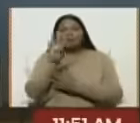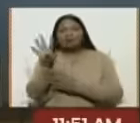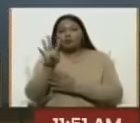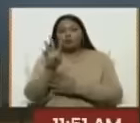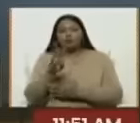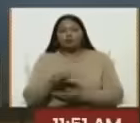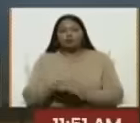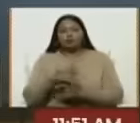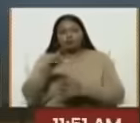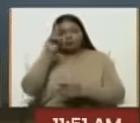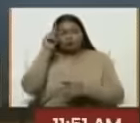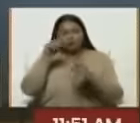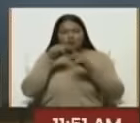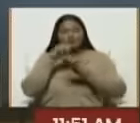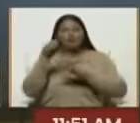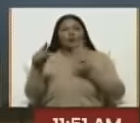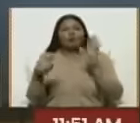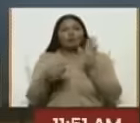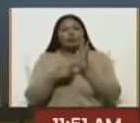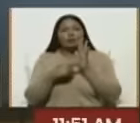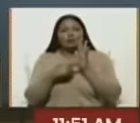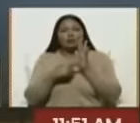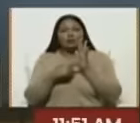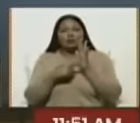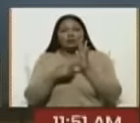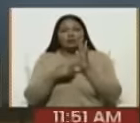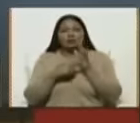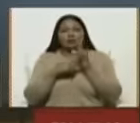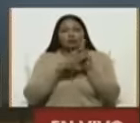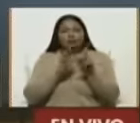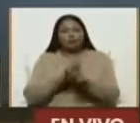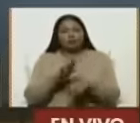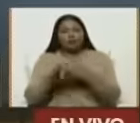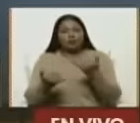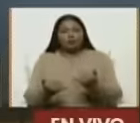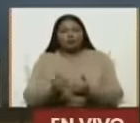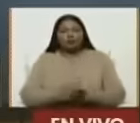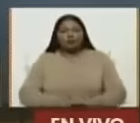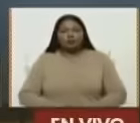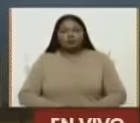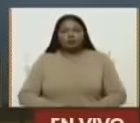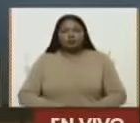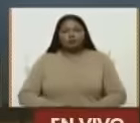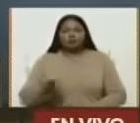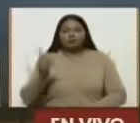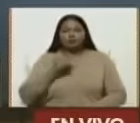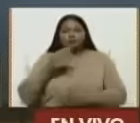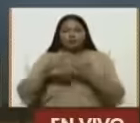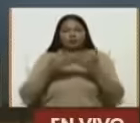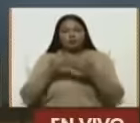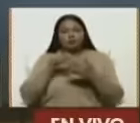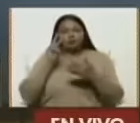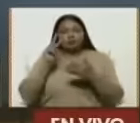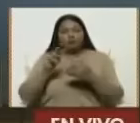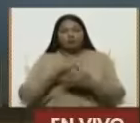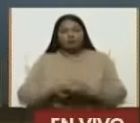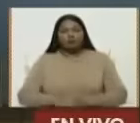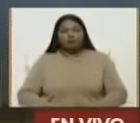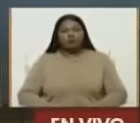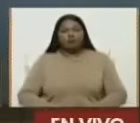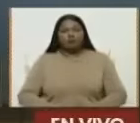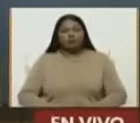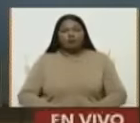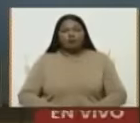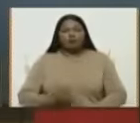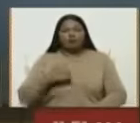2024 con razones totalmente reprochables y que han venido escalando, y para mí no es